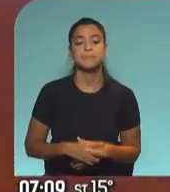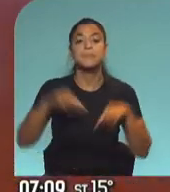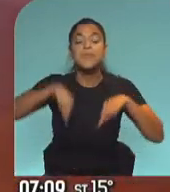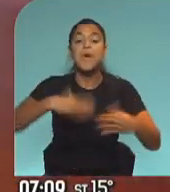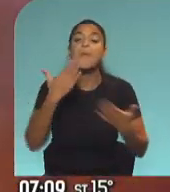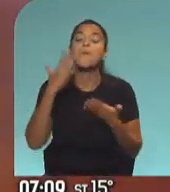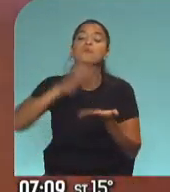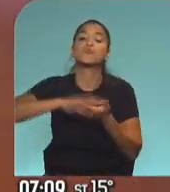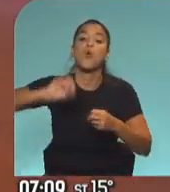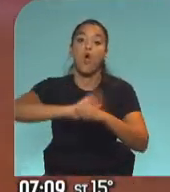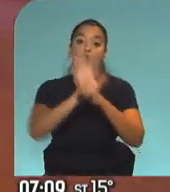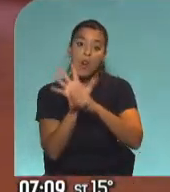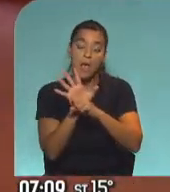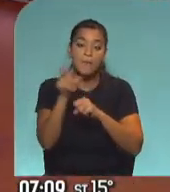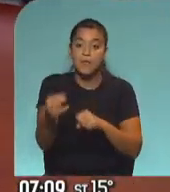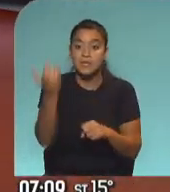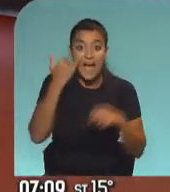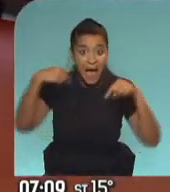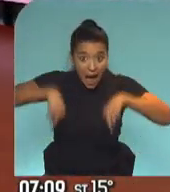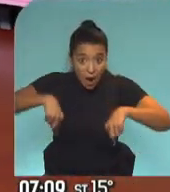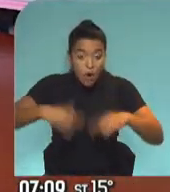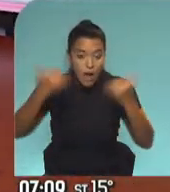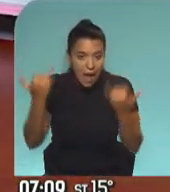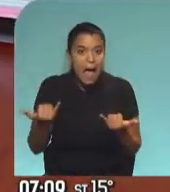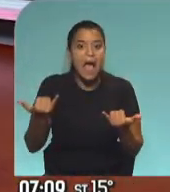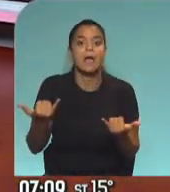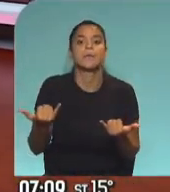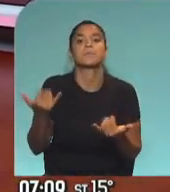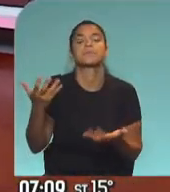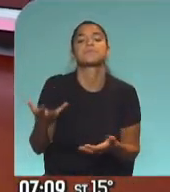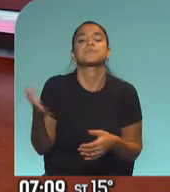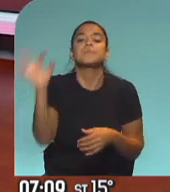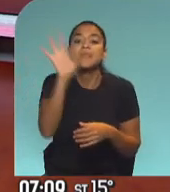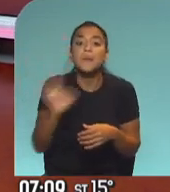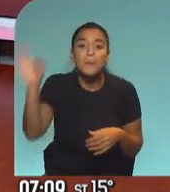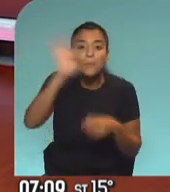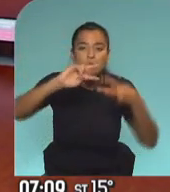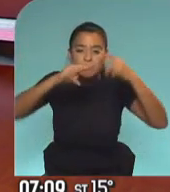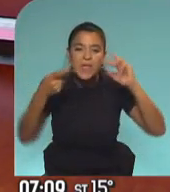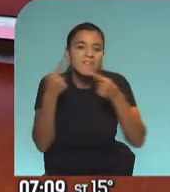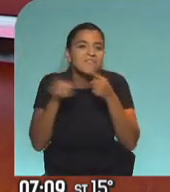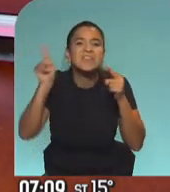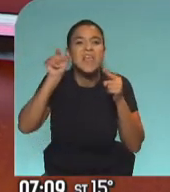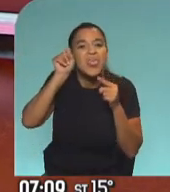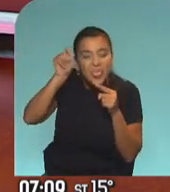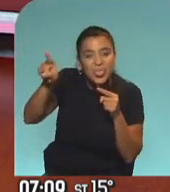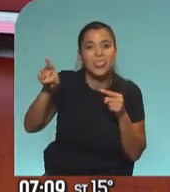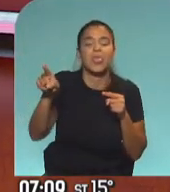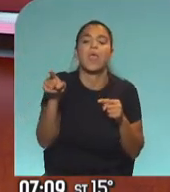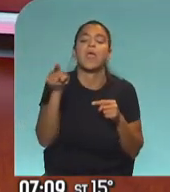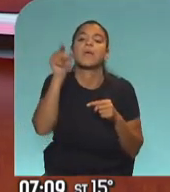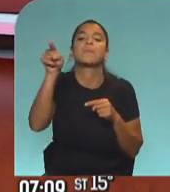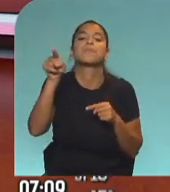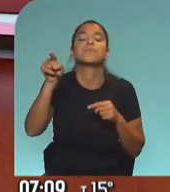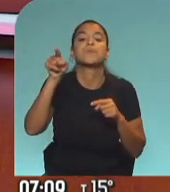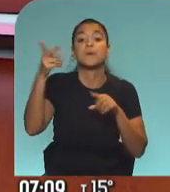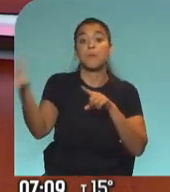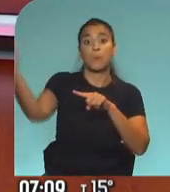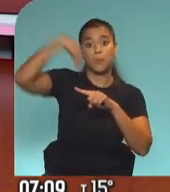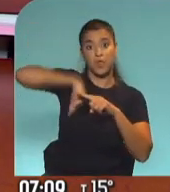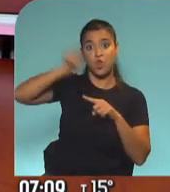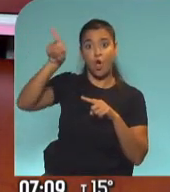Y hablamos de coronavirus porque ya está en nuestro país la cepa británica. Se trata de un hombre que provino de